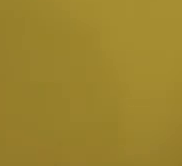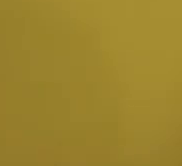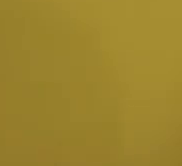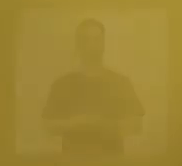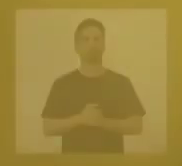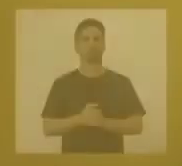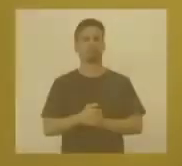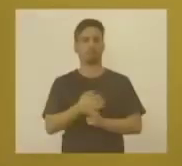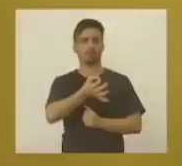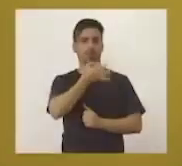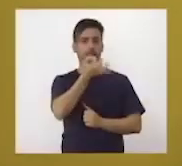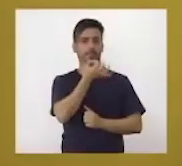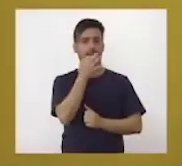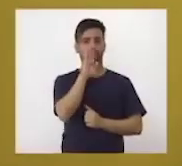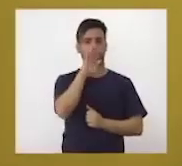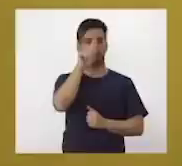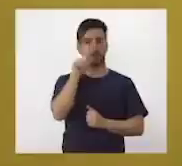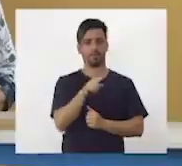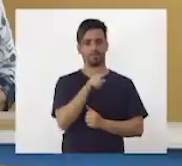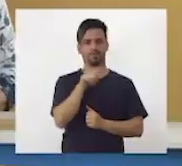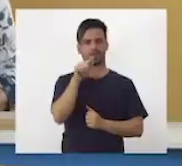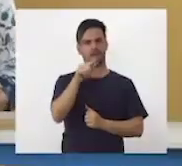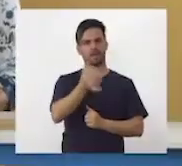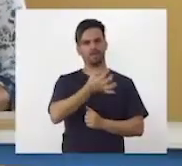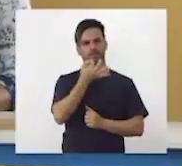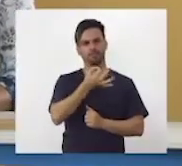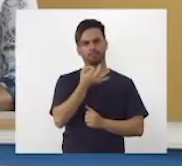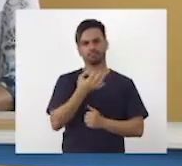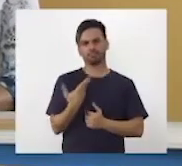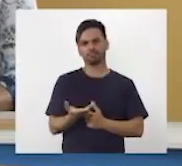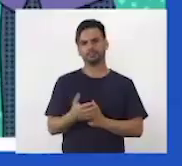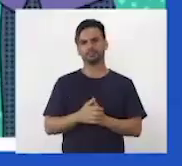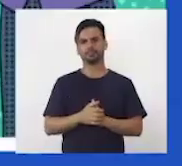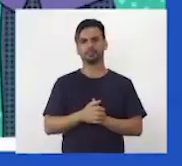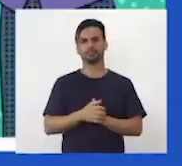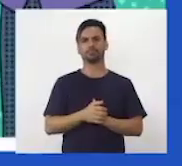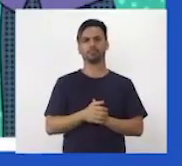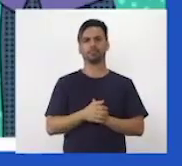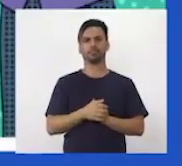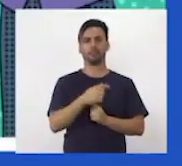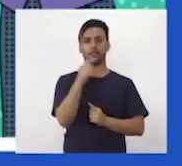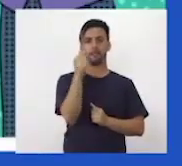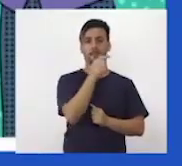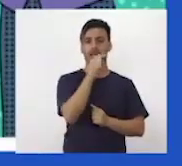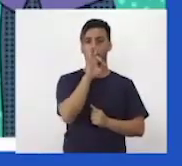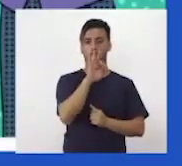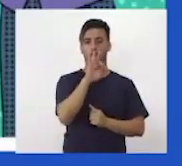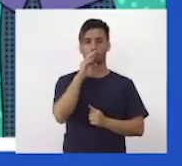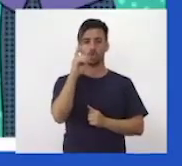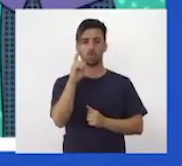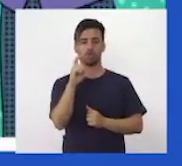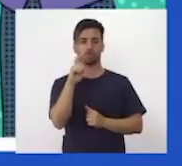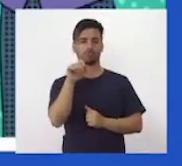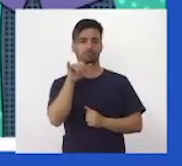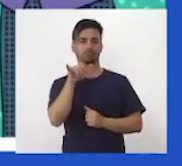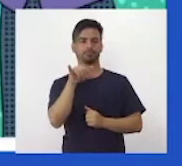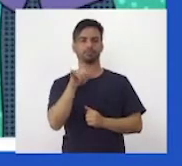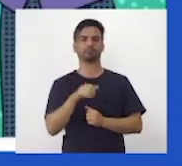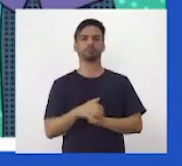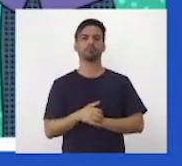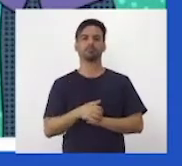Voy a explicarte el inciso B. En este caso, el monomio es menos